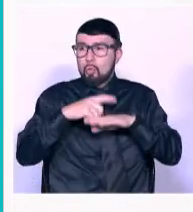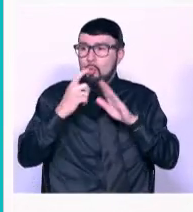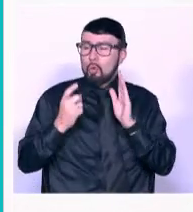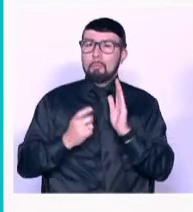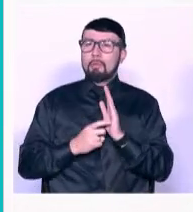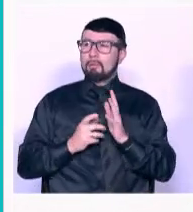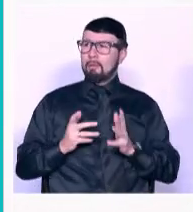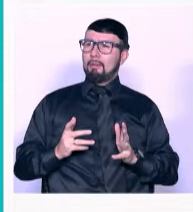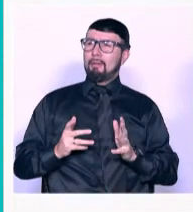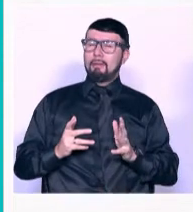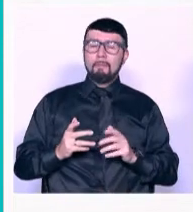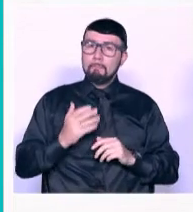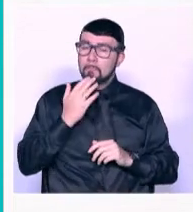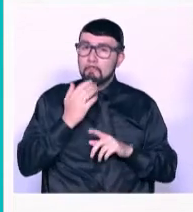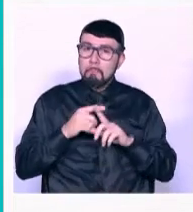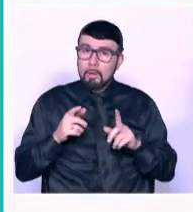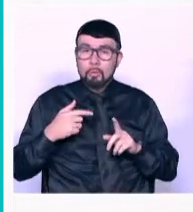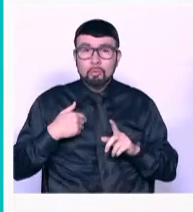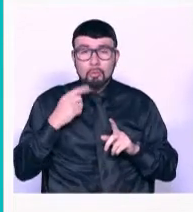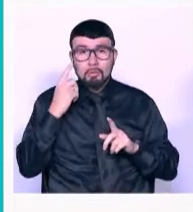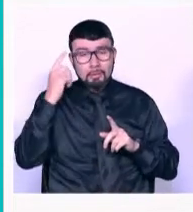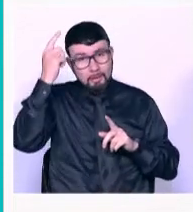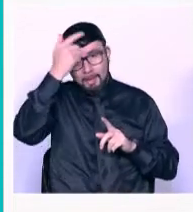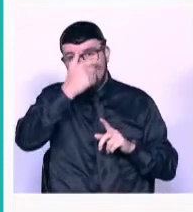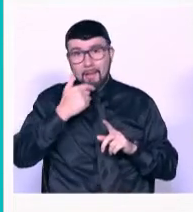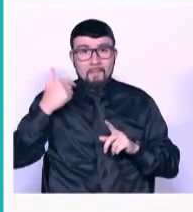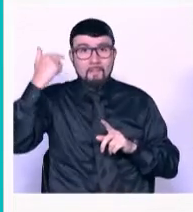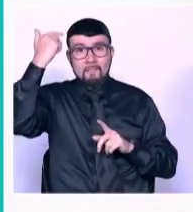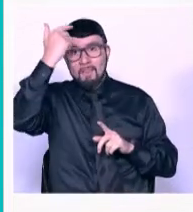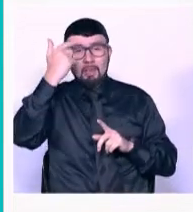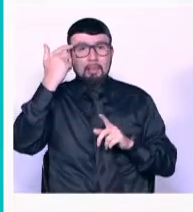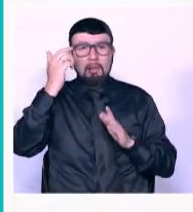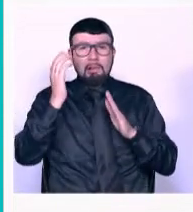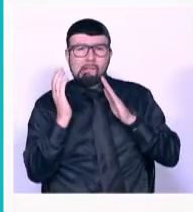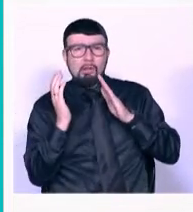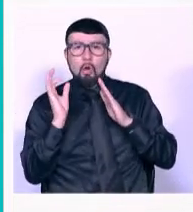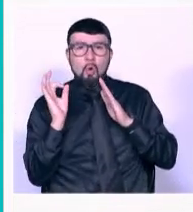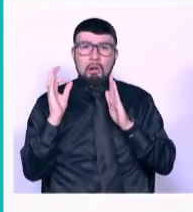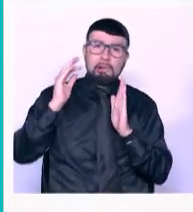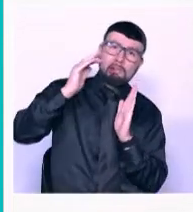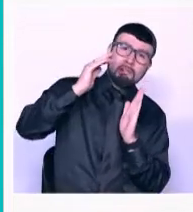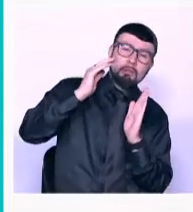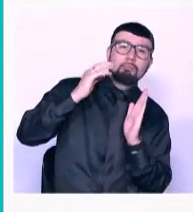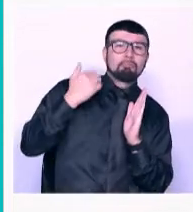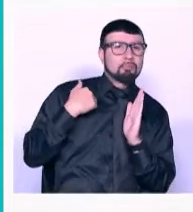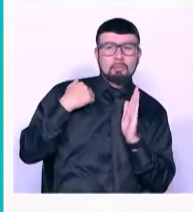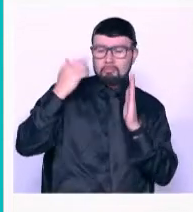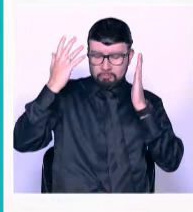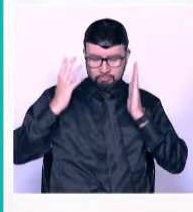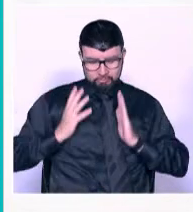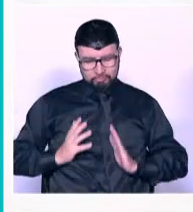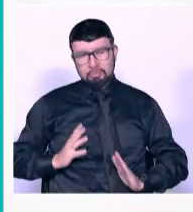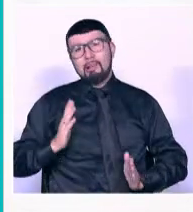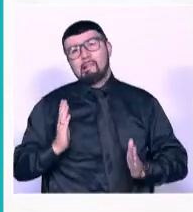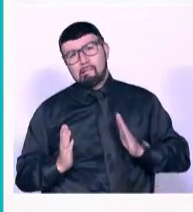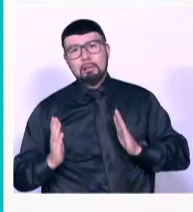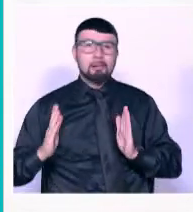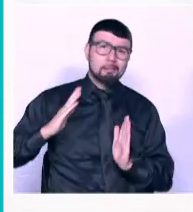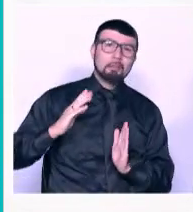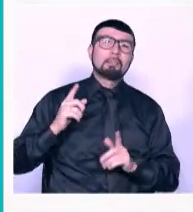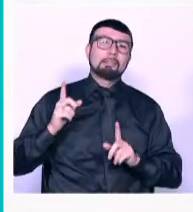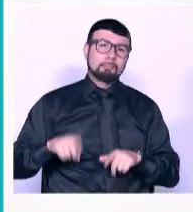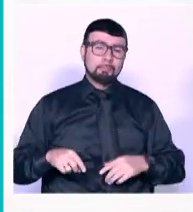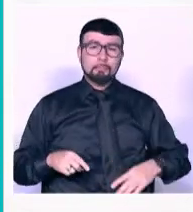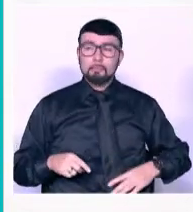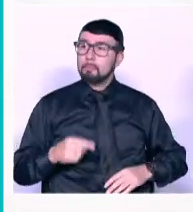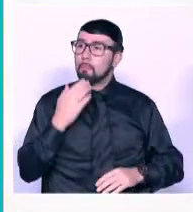nosotros tenemos la posición de la cabeza alterada, se nos altera toda la postura. Cuando el paciente llega a la consulta debemos